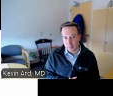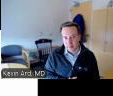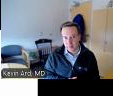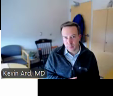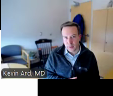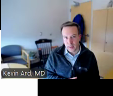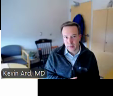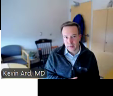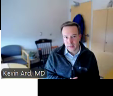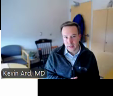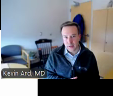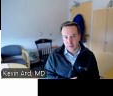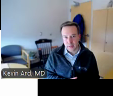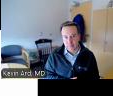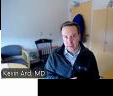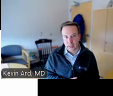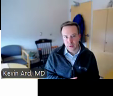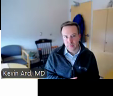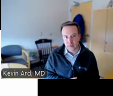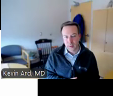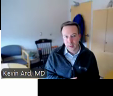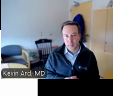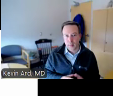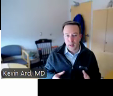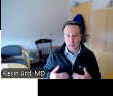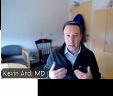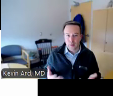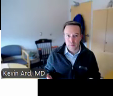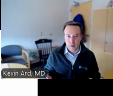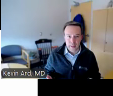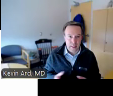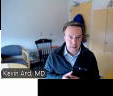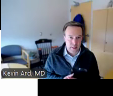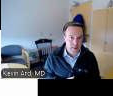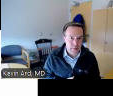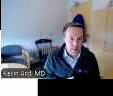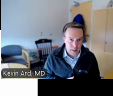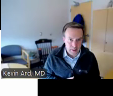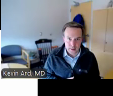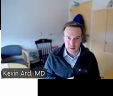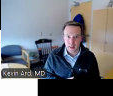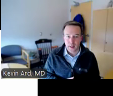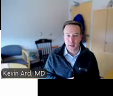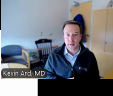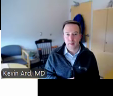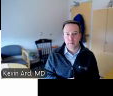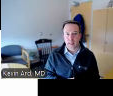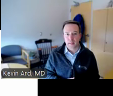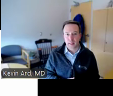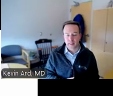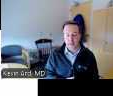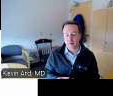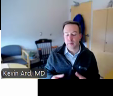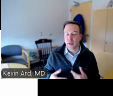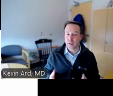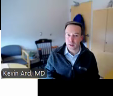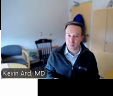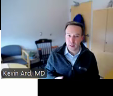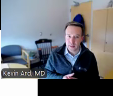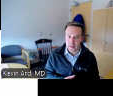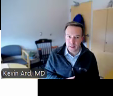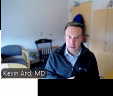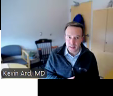medicamentos que se han estudiado con el TDF-FTC y los estudios del lenacapavir para el PrEP, que ha